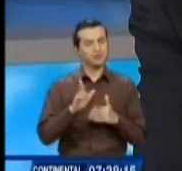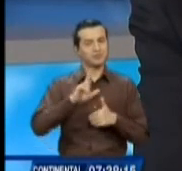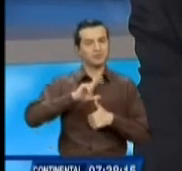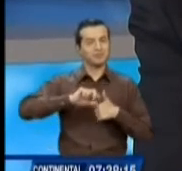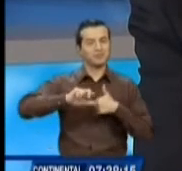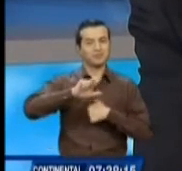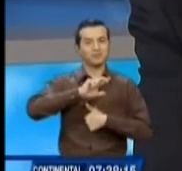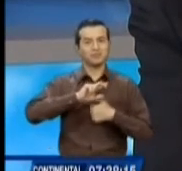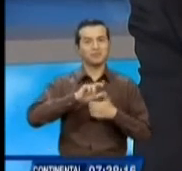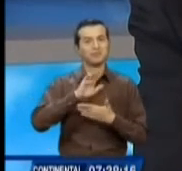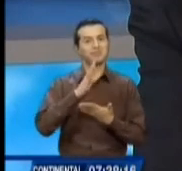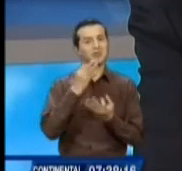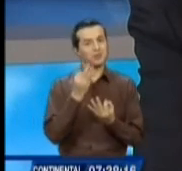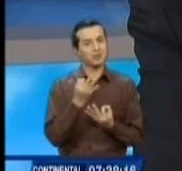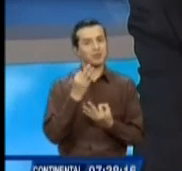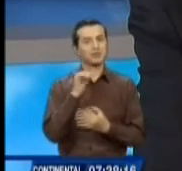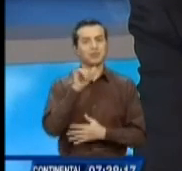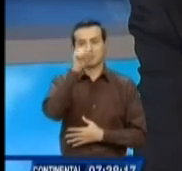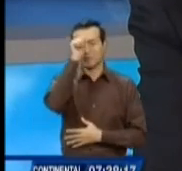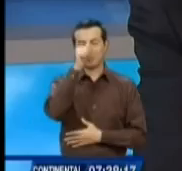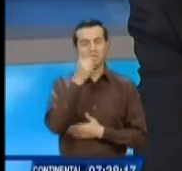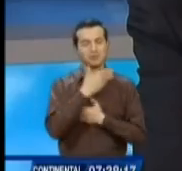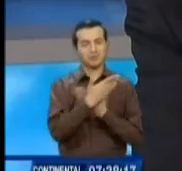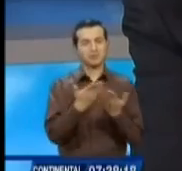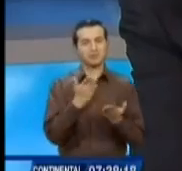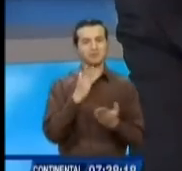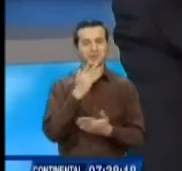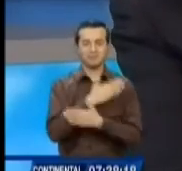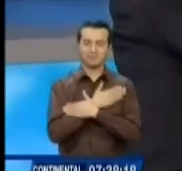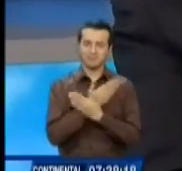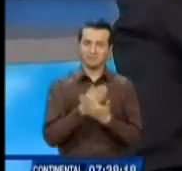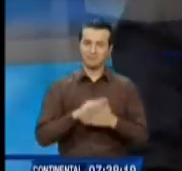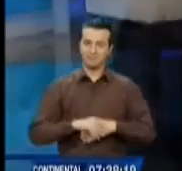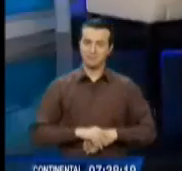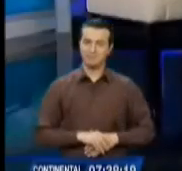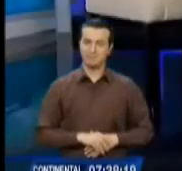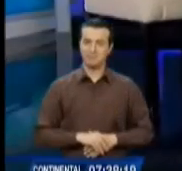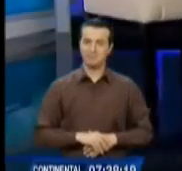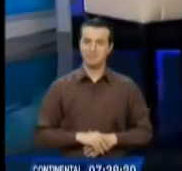y caribeña. Este fue Pensamiento Crítico, excelente fin de semana. Soy Carlos Rabascal, un fuerte abrazo.